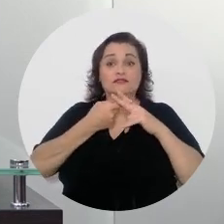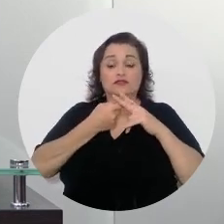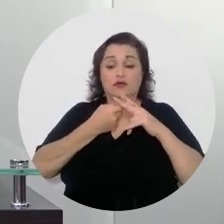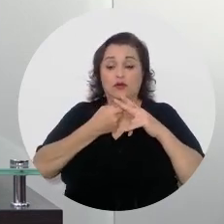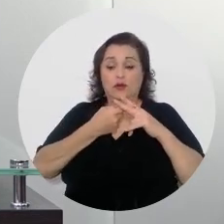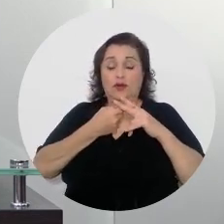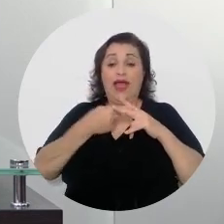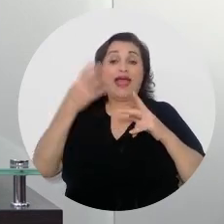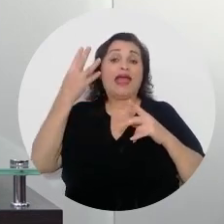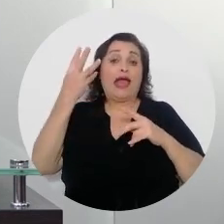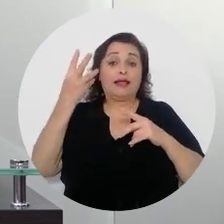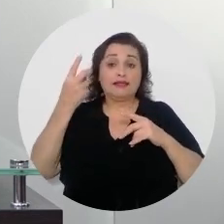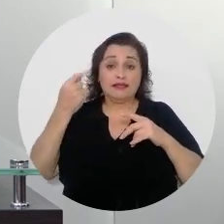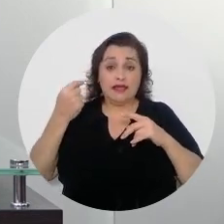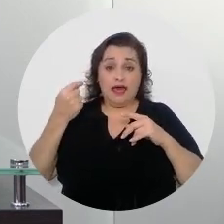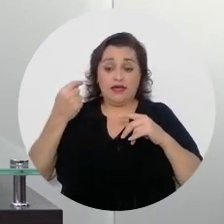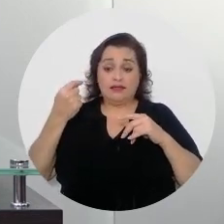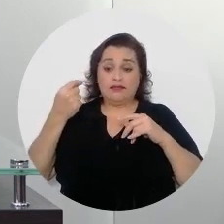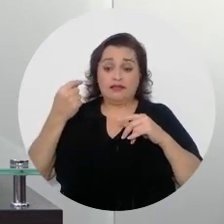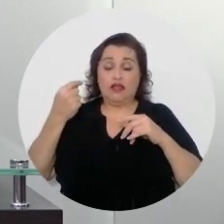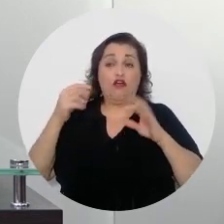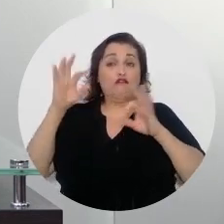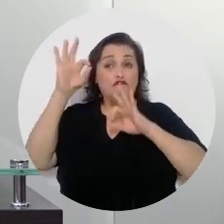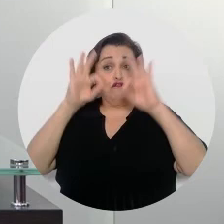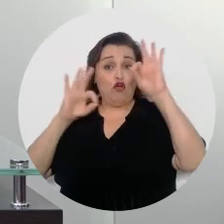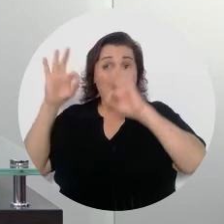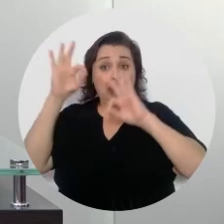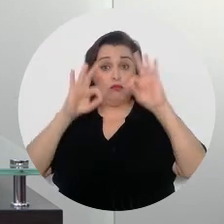como les mencionaba al inicio, la